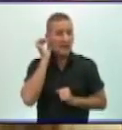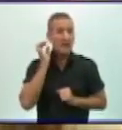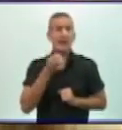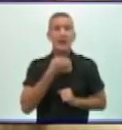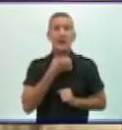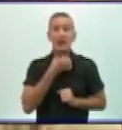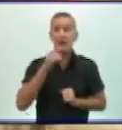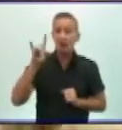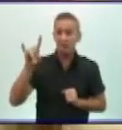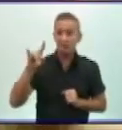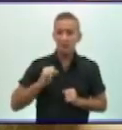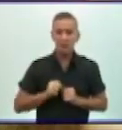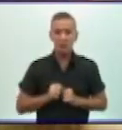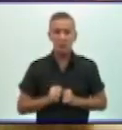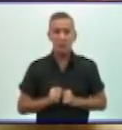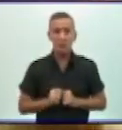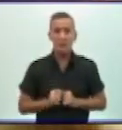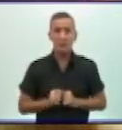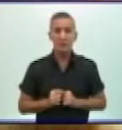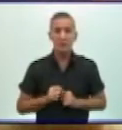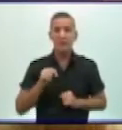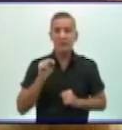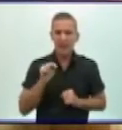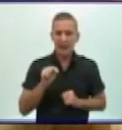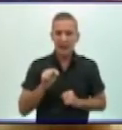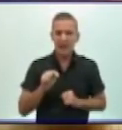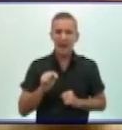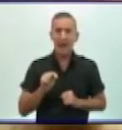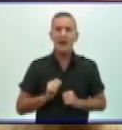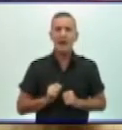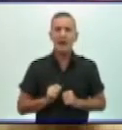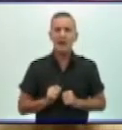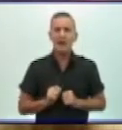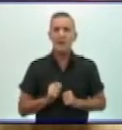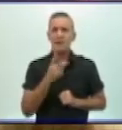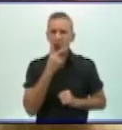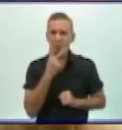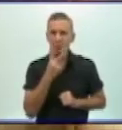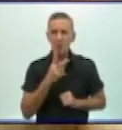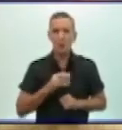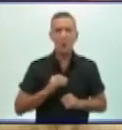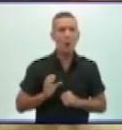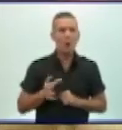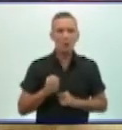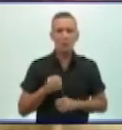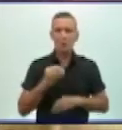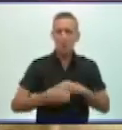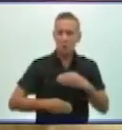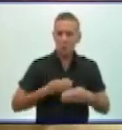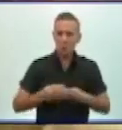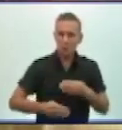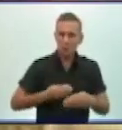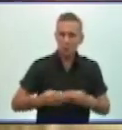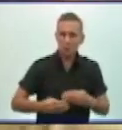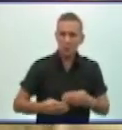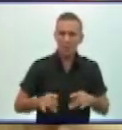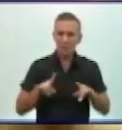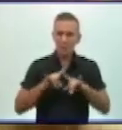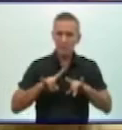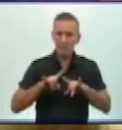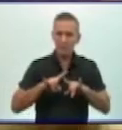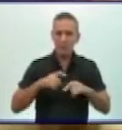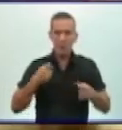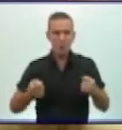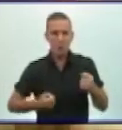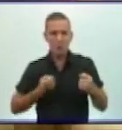dedicó esencialmente a poner a la universidad en el papel que le correspondía en ese momento, a luchar contra el machadato, era la dictadura que estaba